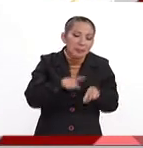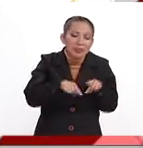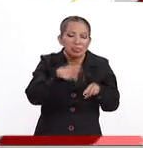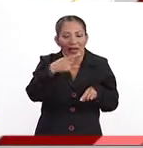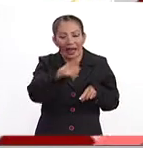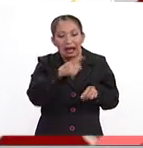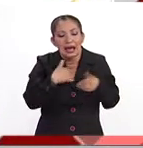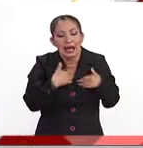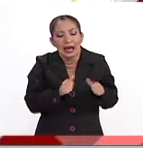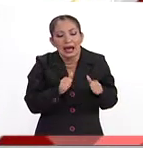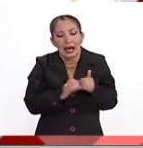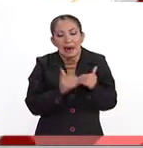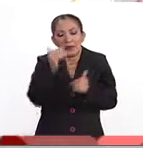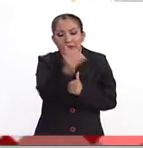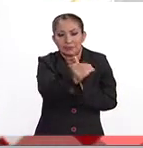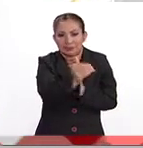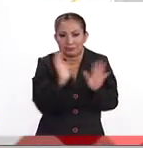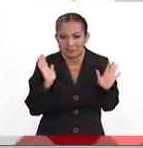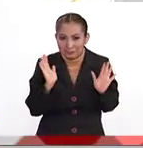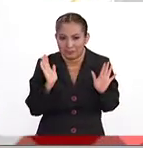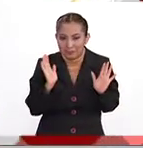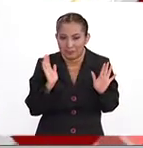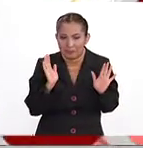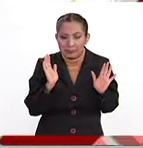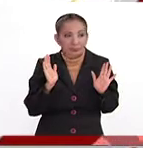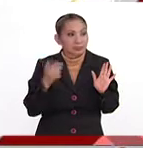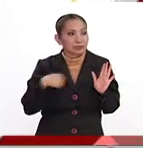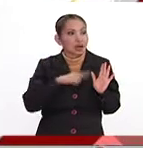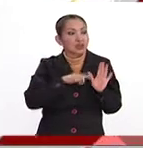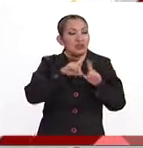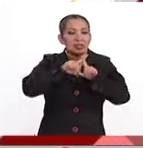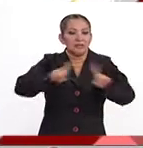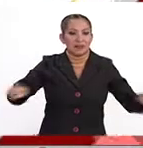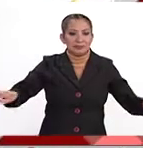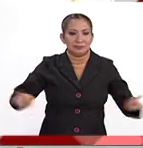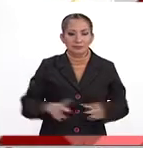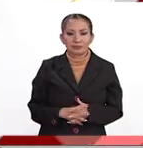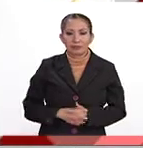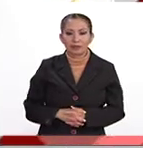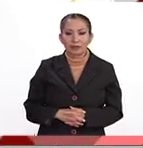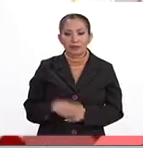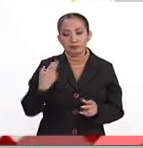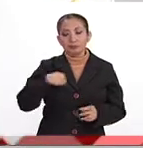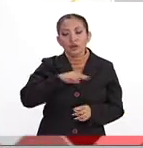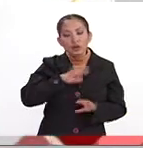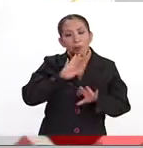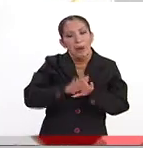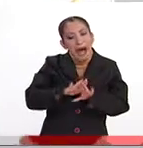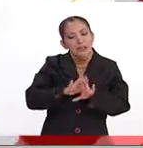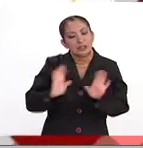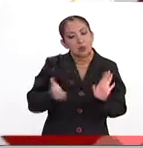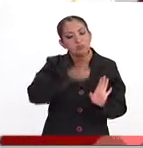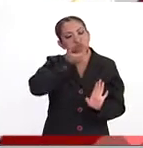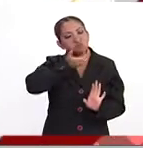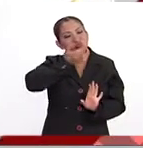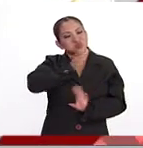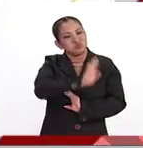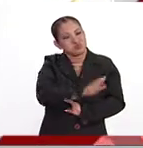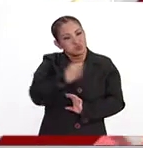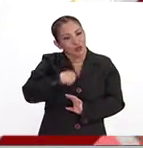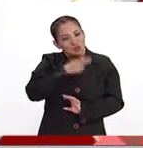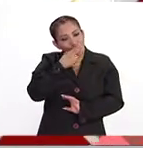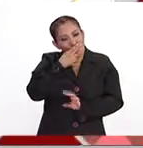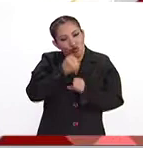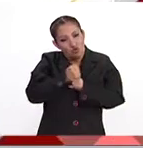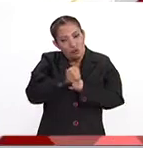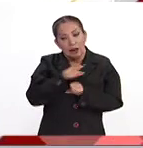Depende lo que entiendas por avance. Digamos que somos distintos. Somos un poco más conservadores. Ahora, ¿cómo